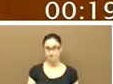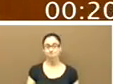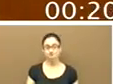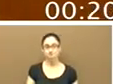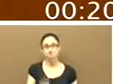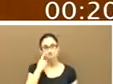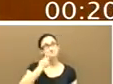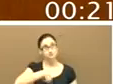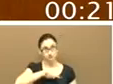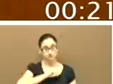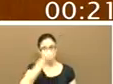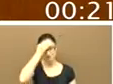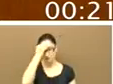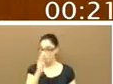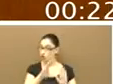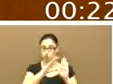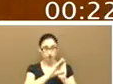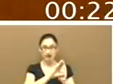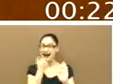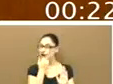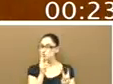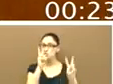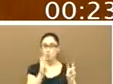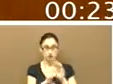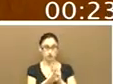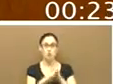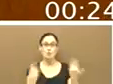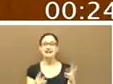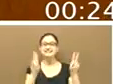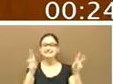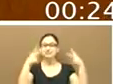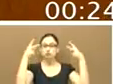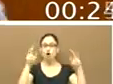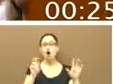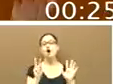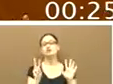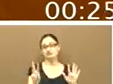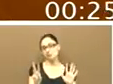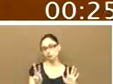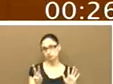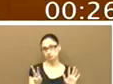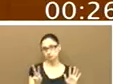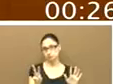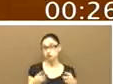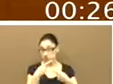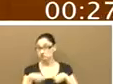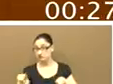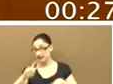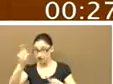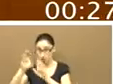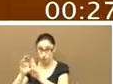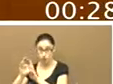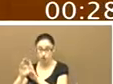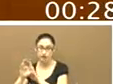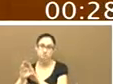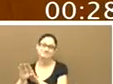Mire usted, nosotros creemos que la novedad más grande de la Constitución que está en vigor es el título octavo. Respecto de las otras constituciones, que por desgracia para